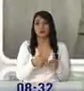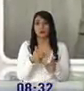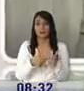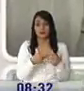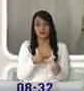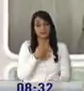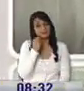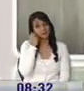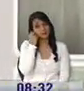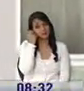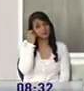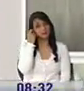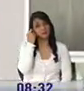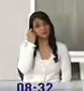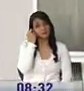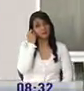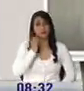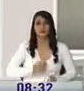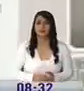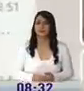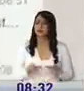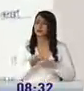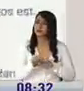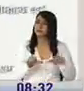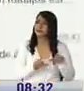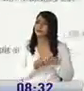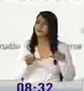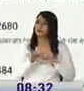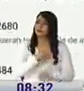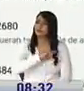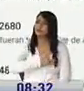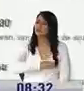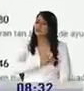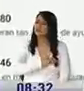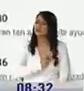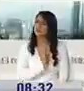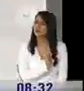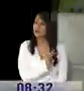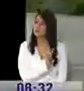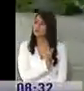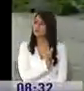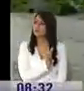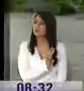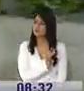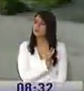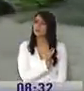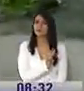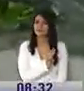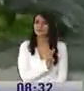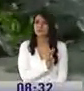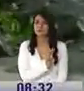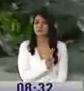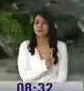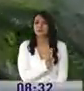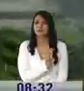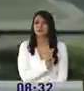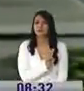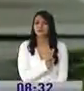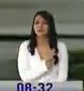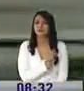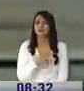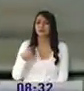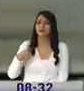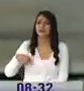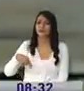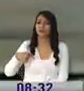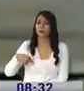moradores de este qué administración zonal Es esta basura mm me parece si no me equivoco es la de it tumb